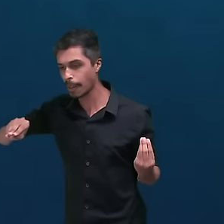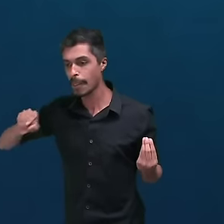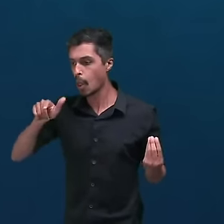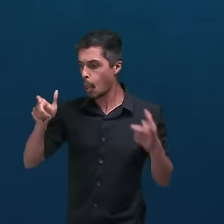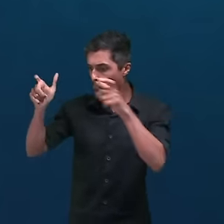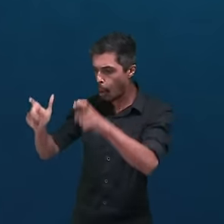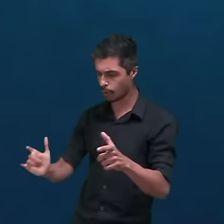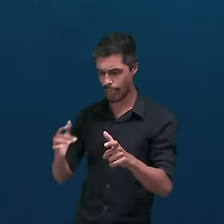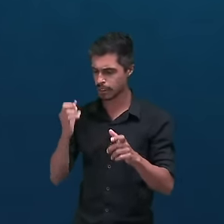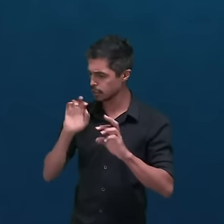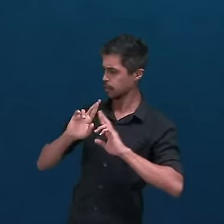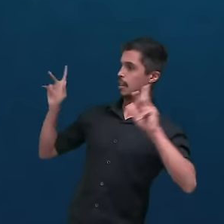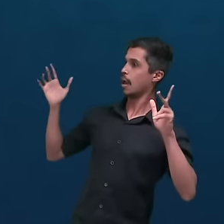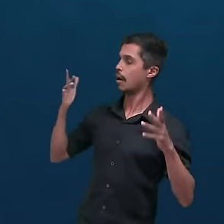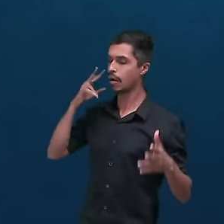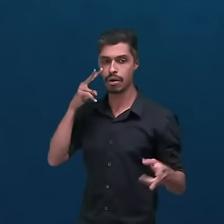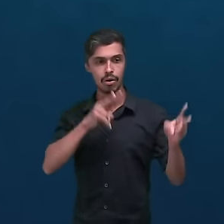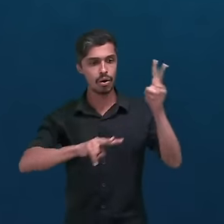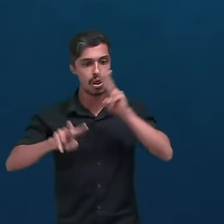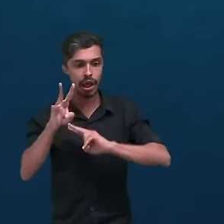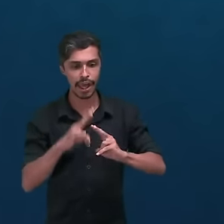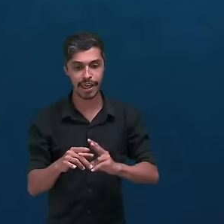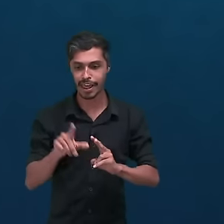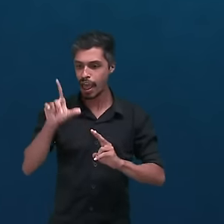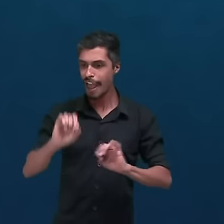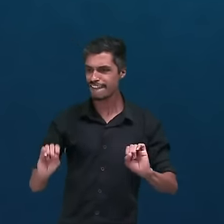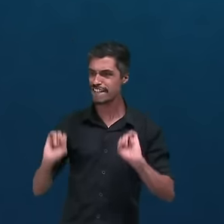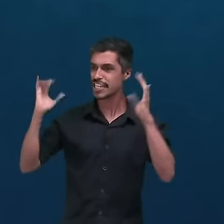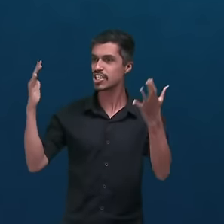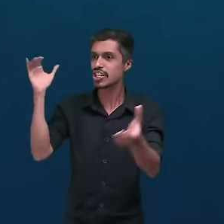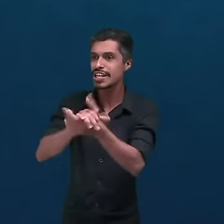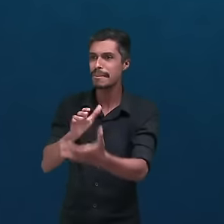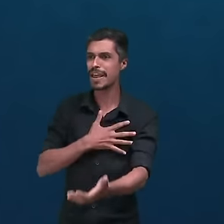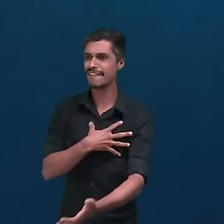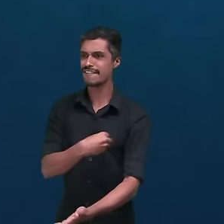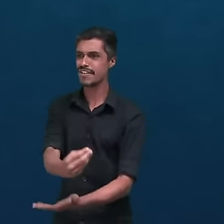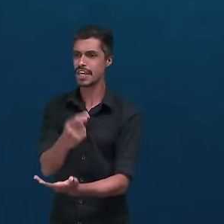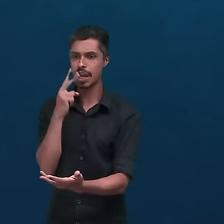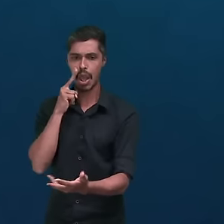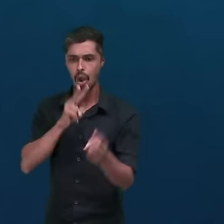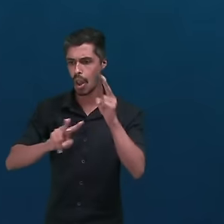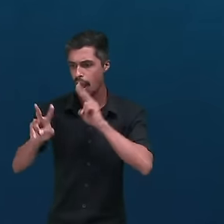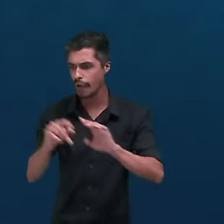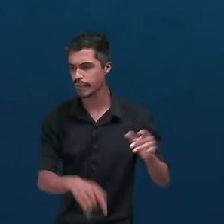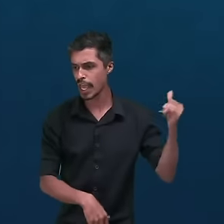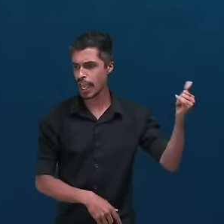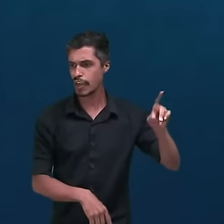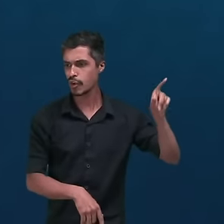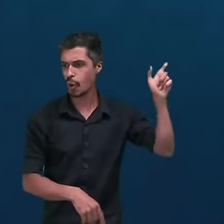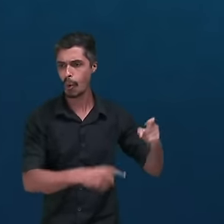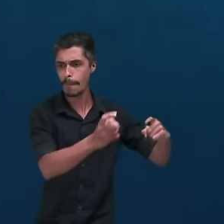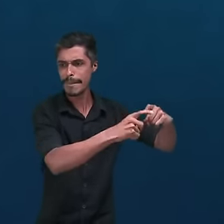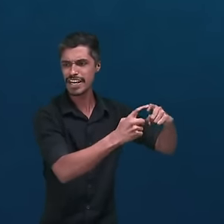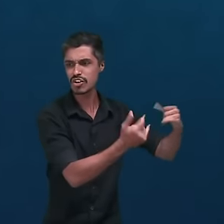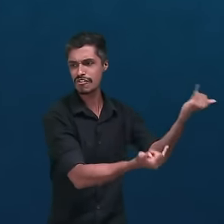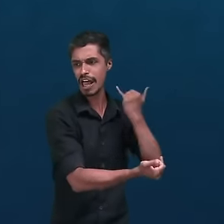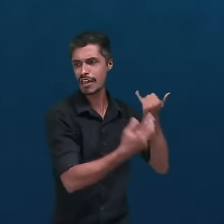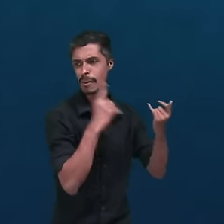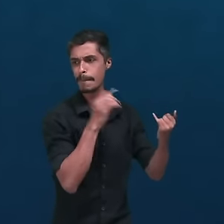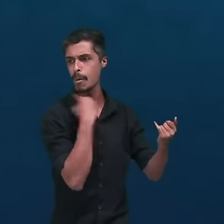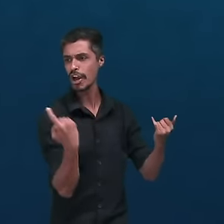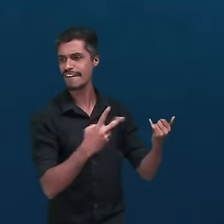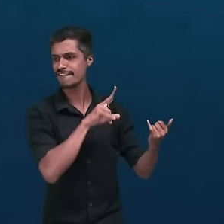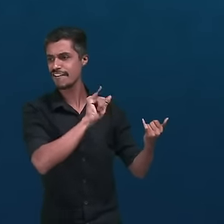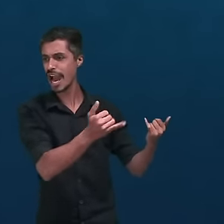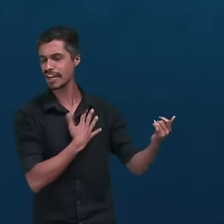Era el casamiento de mi filia". En cuanto el doctor estaba hablando una sentencia de morchi,